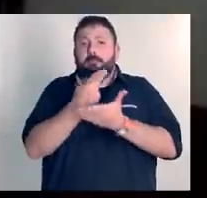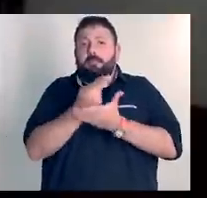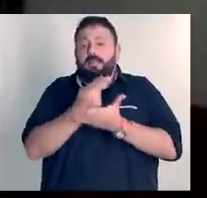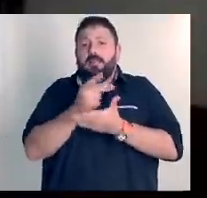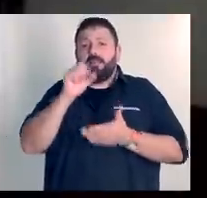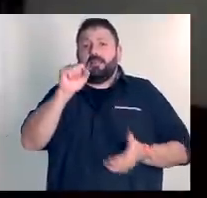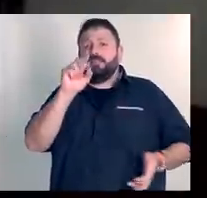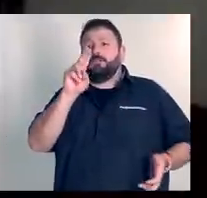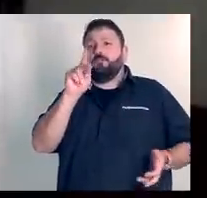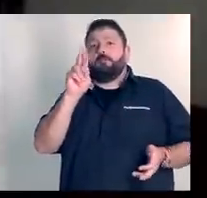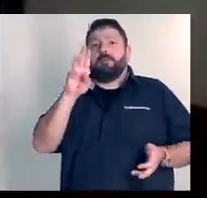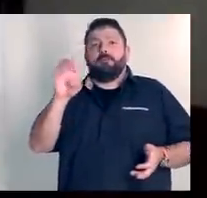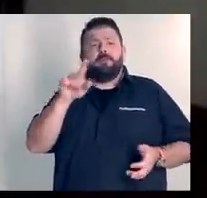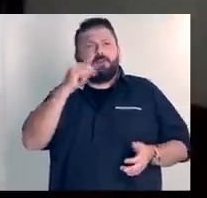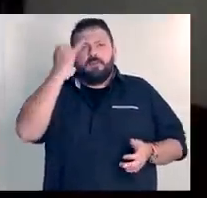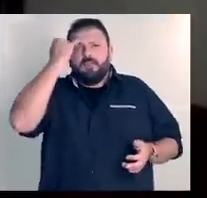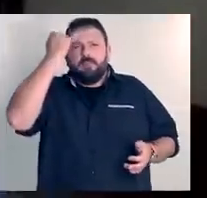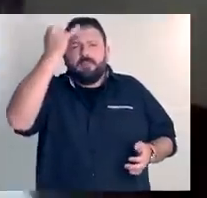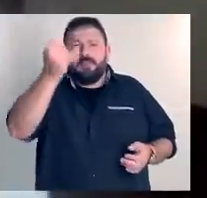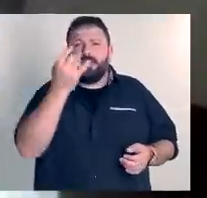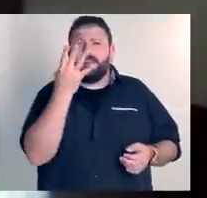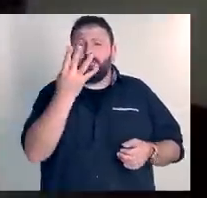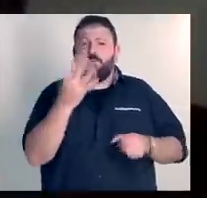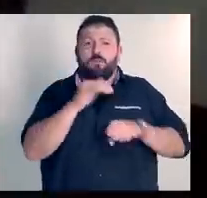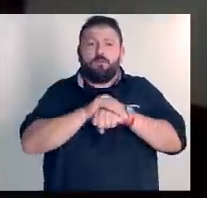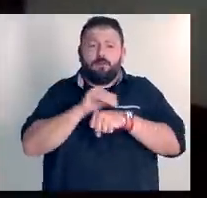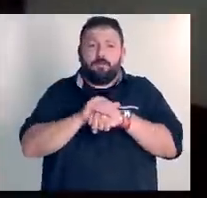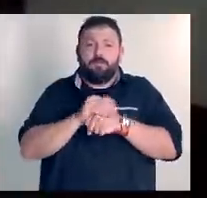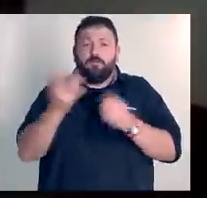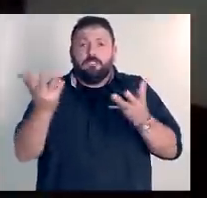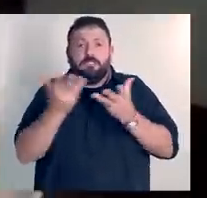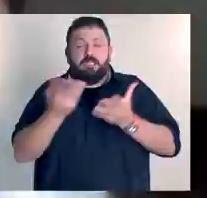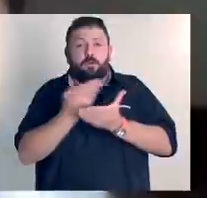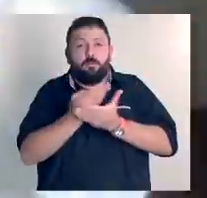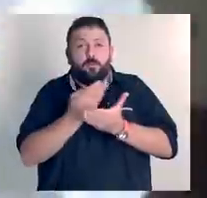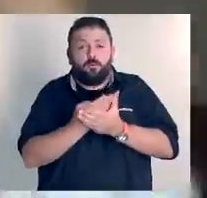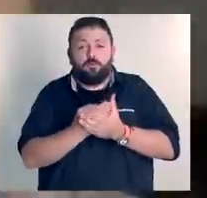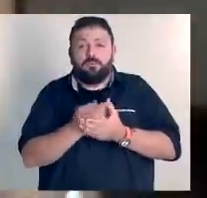Ahora imagínate que estos 4 amigos que se hicieron bronce supreme vieron